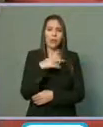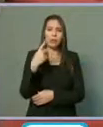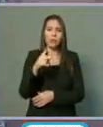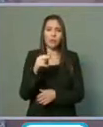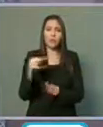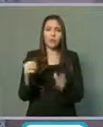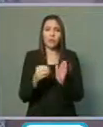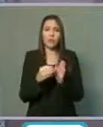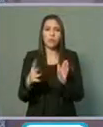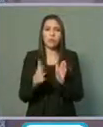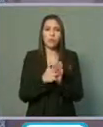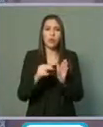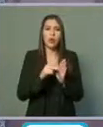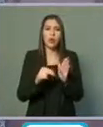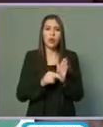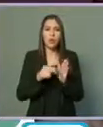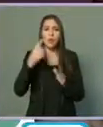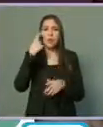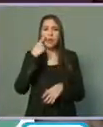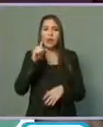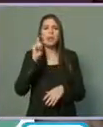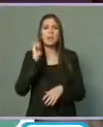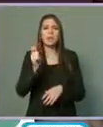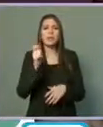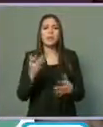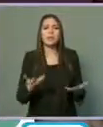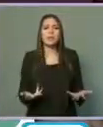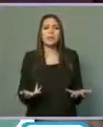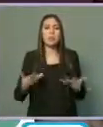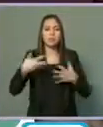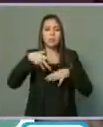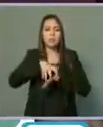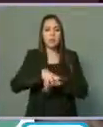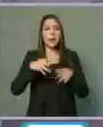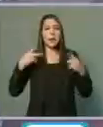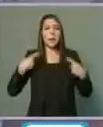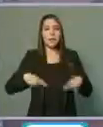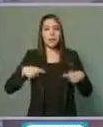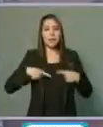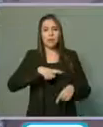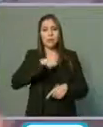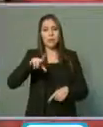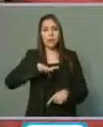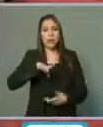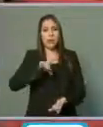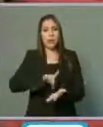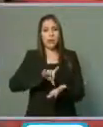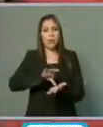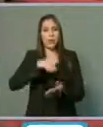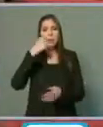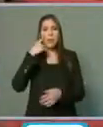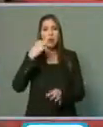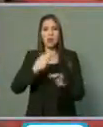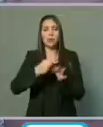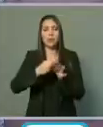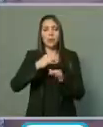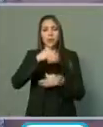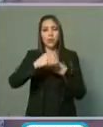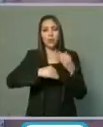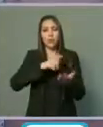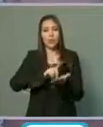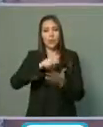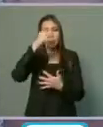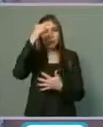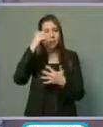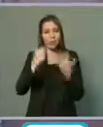que implica la inclusión de las personas con discapacidad al ejercicio pleno de todos sus derechos. Y ahorita vemos cuáles son esos derechos. Exacto, ¿no? sí. Y